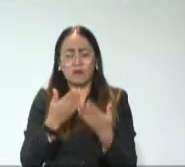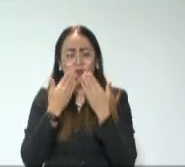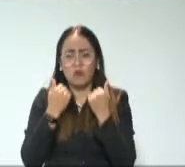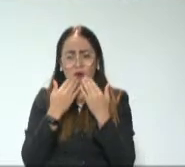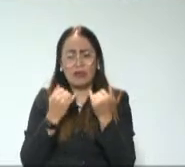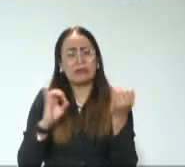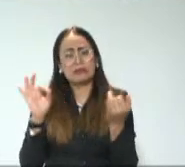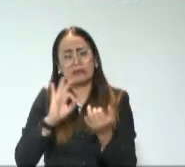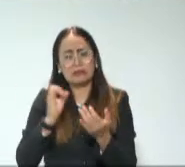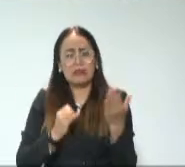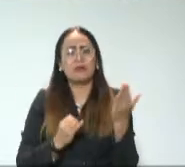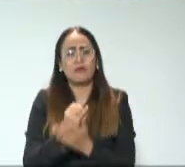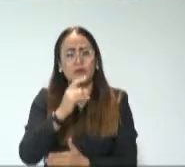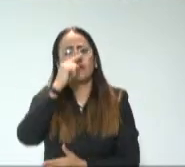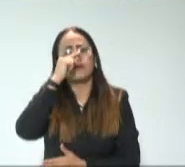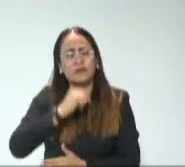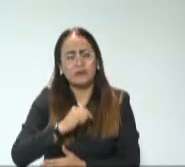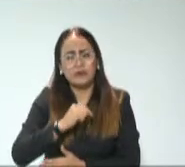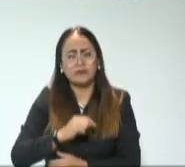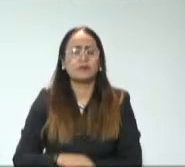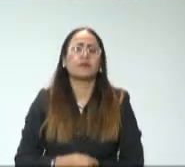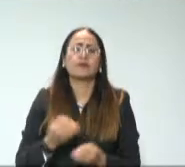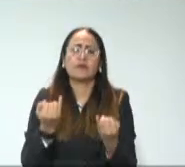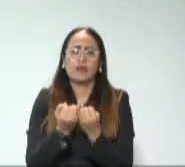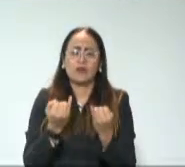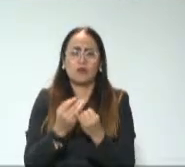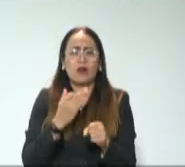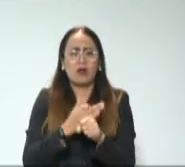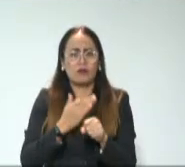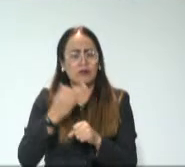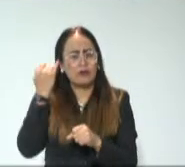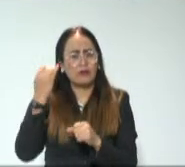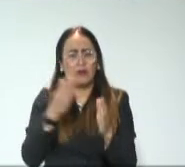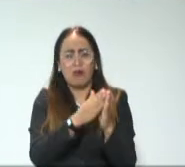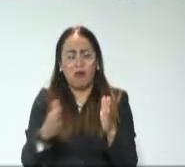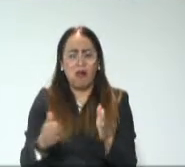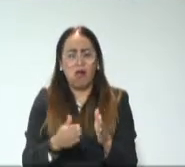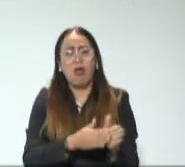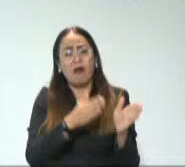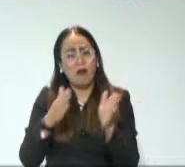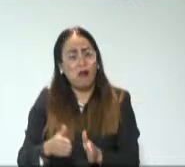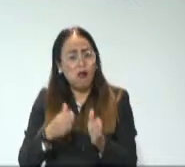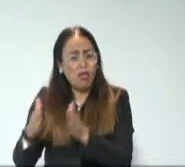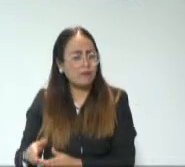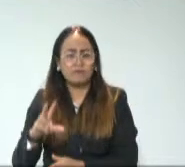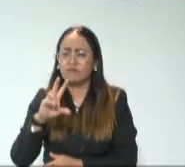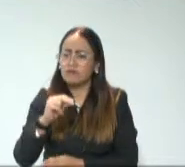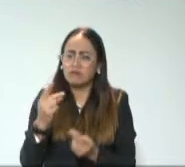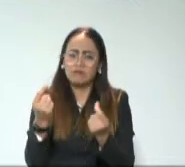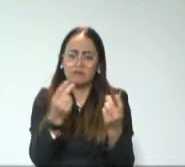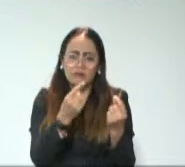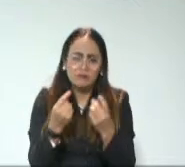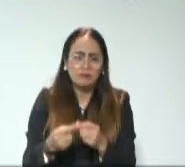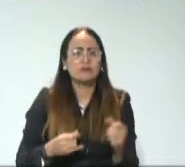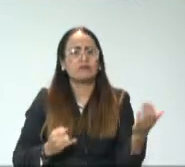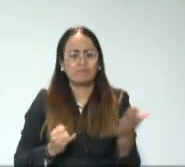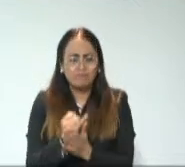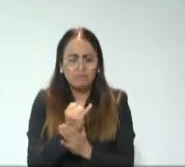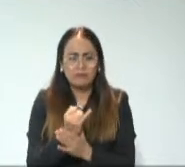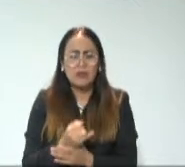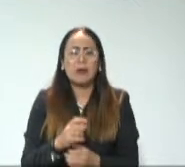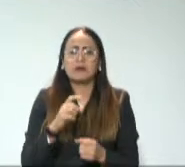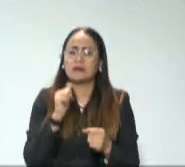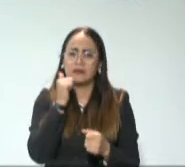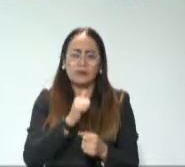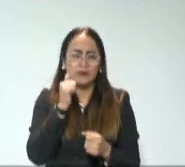en consideración a la velocidad que los tiempos actuales reclaman Así que debemos tener siempre presente esto qué datos se